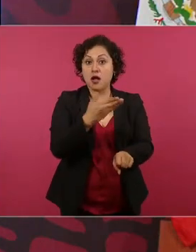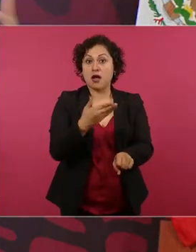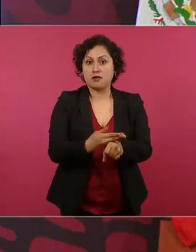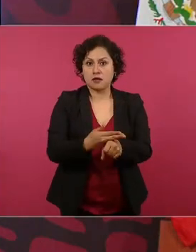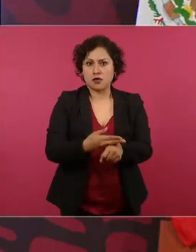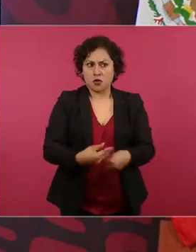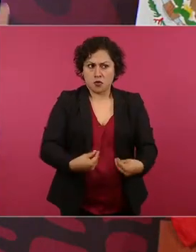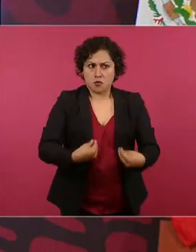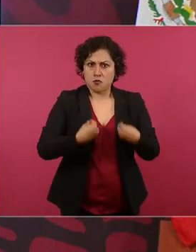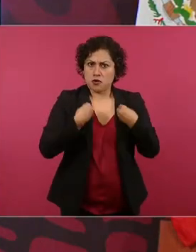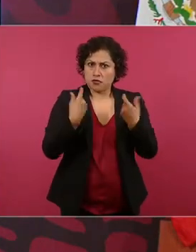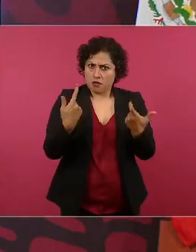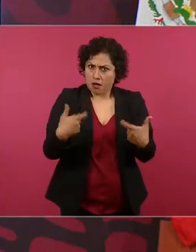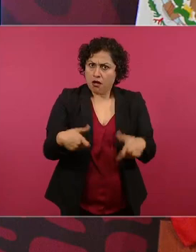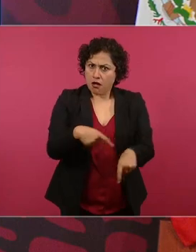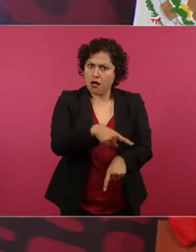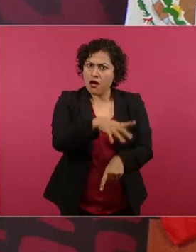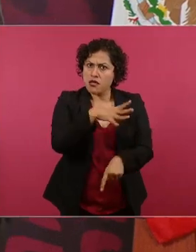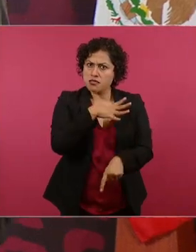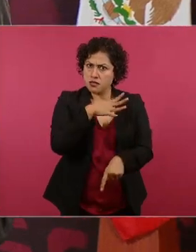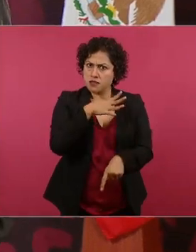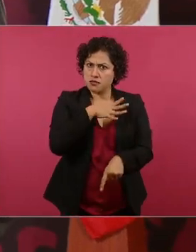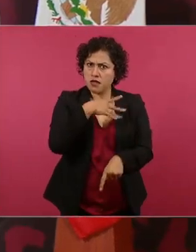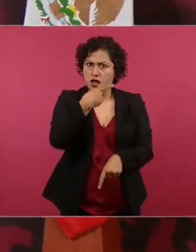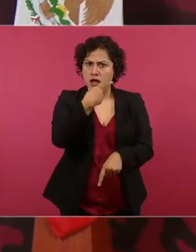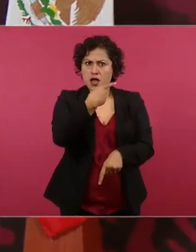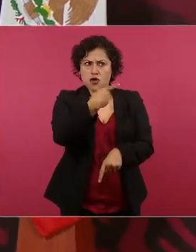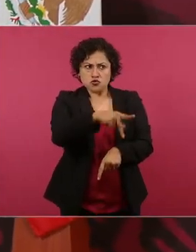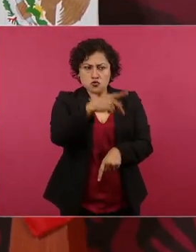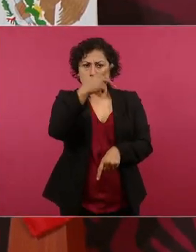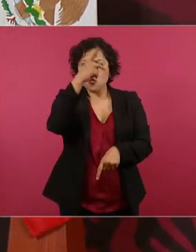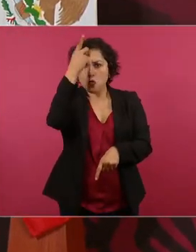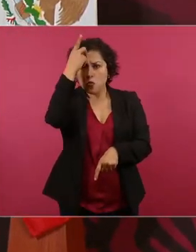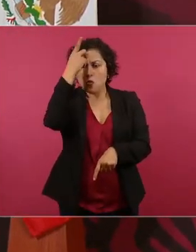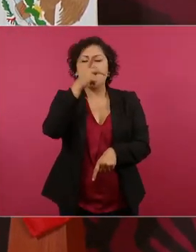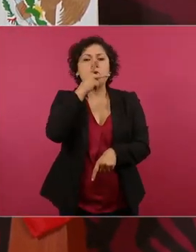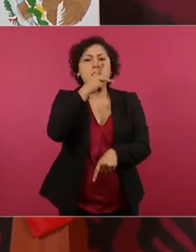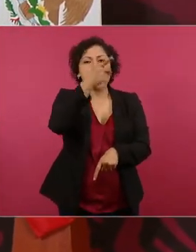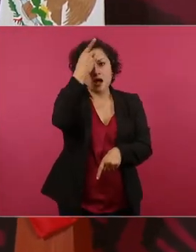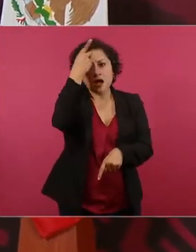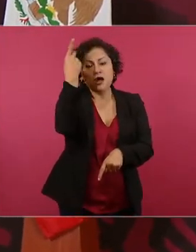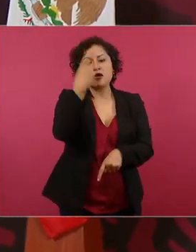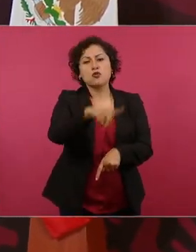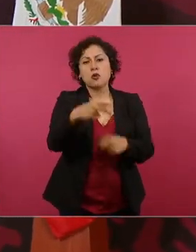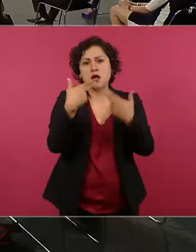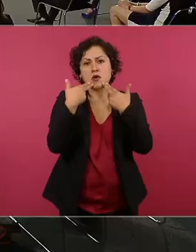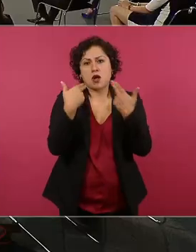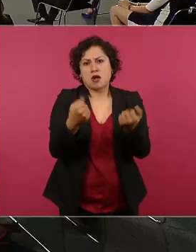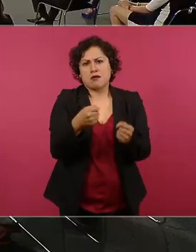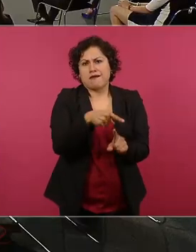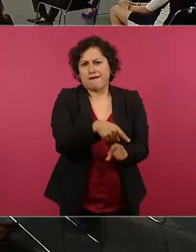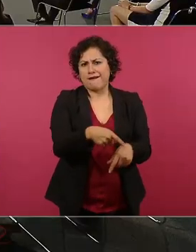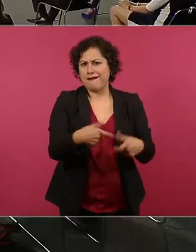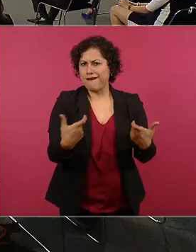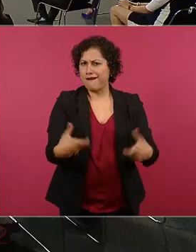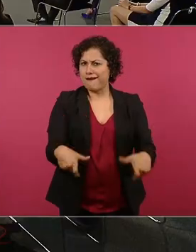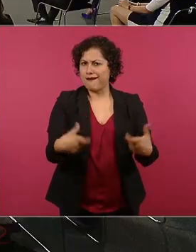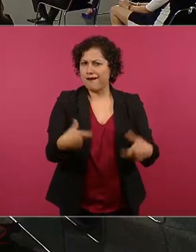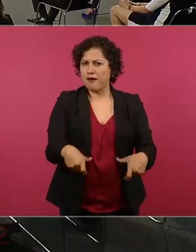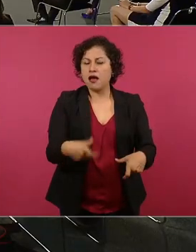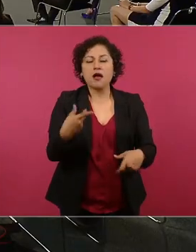pero de muy buen corazón. Hay tantas cosas